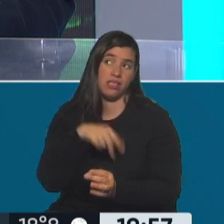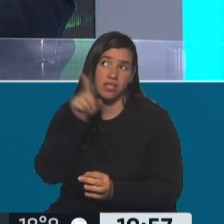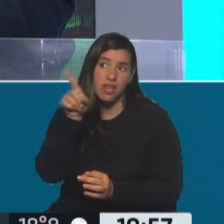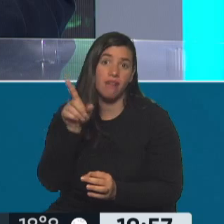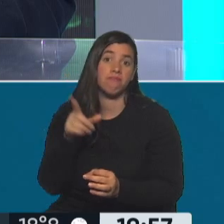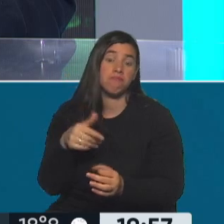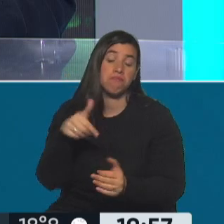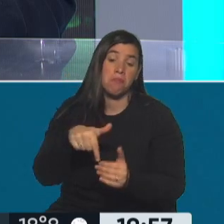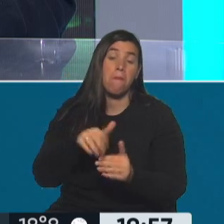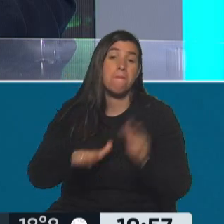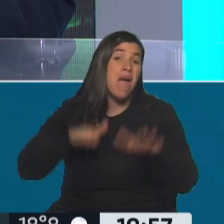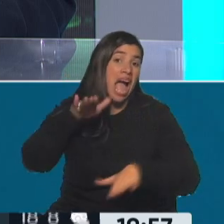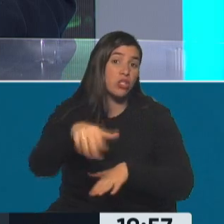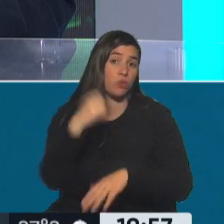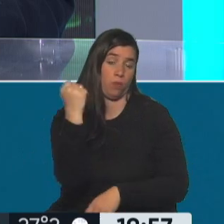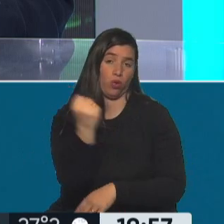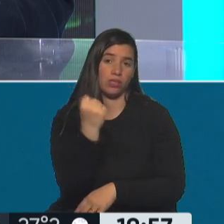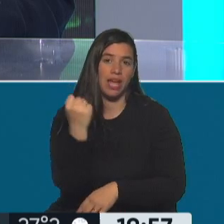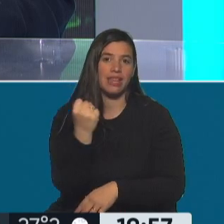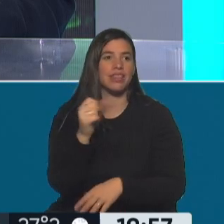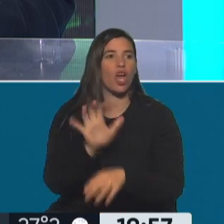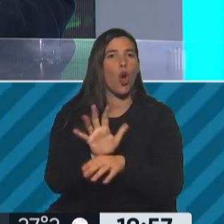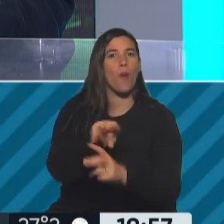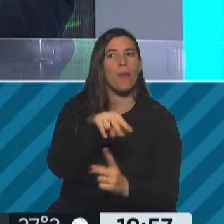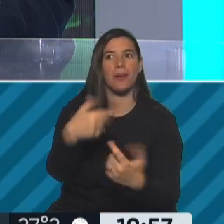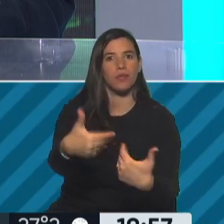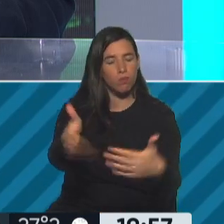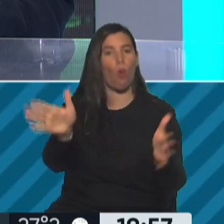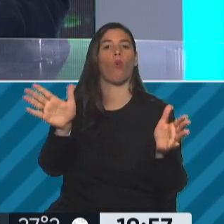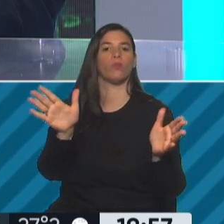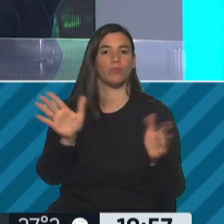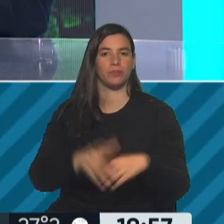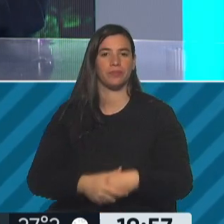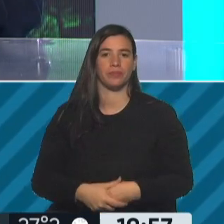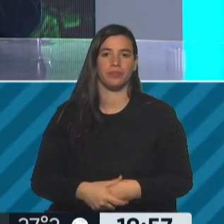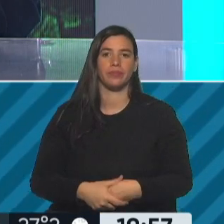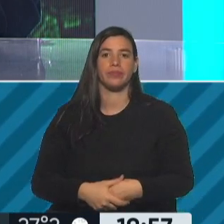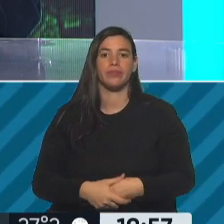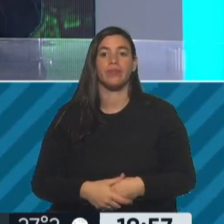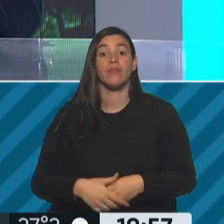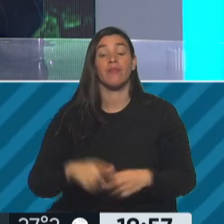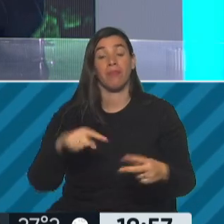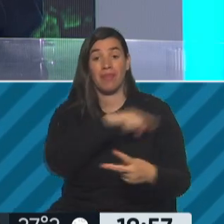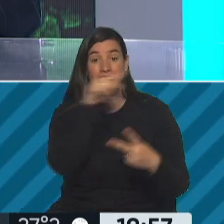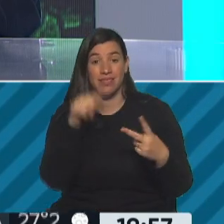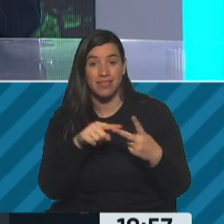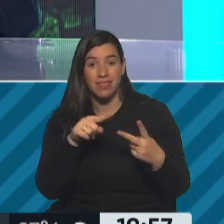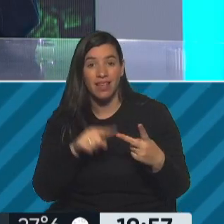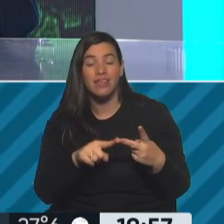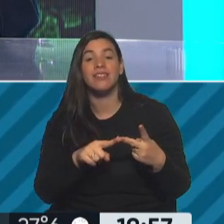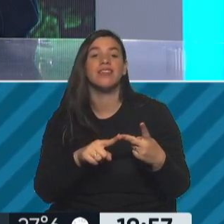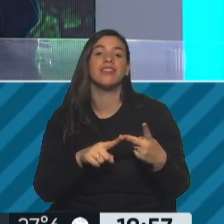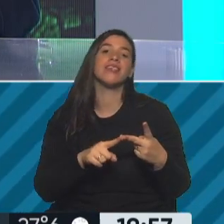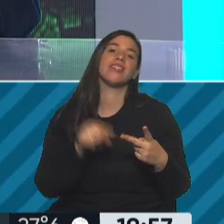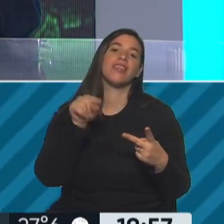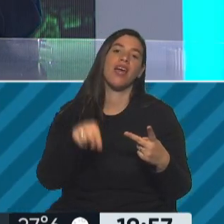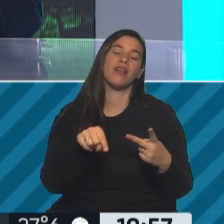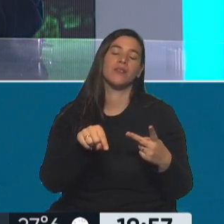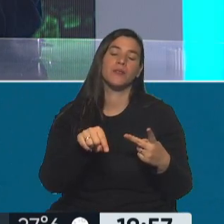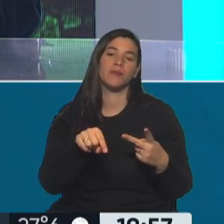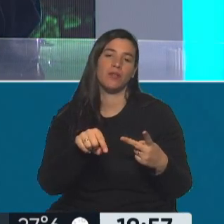claro. esté más tranquilo. Esto, digamos, de lo coyuntural. Sí. Ahora, me parece que desde lo profundo